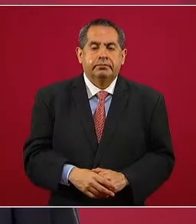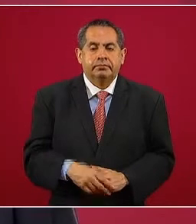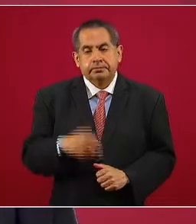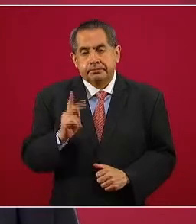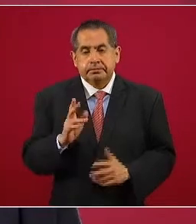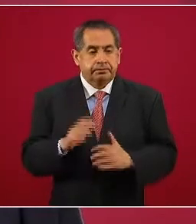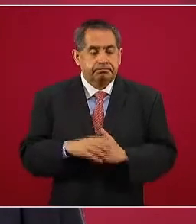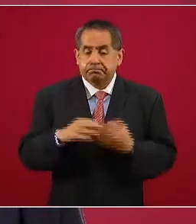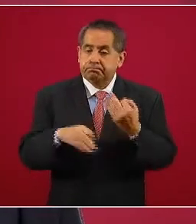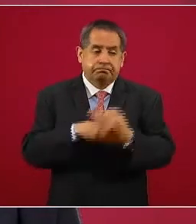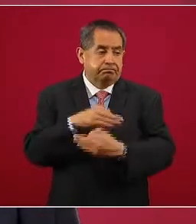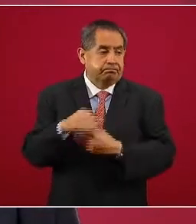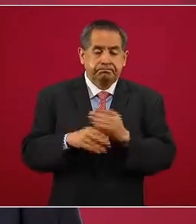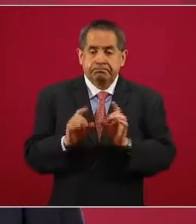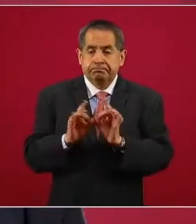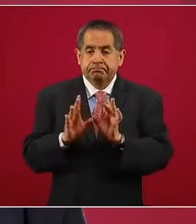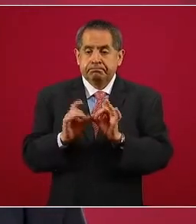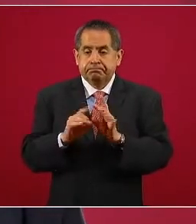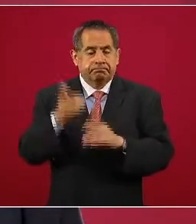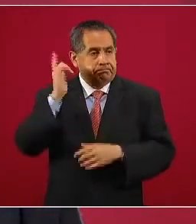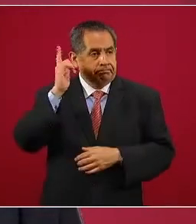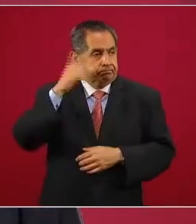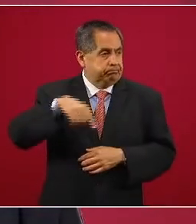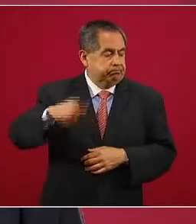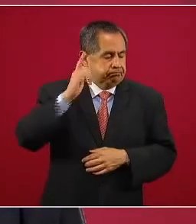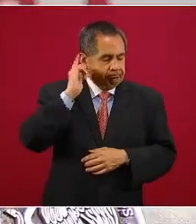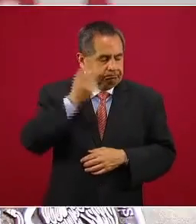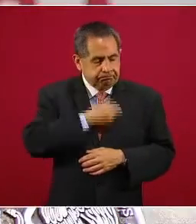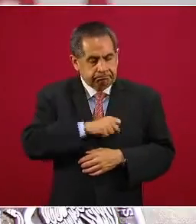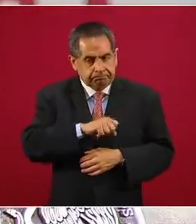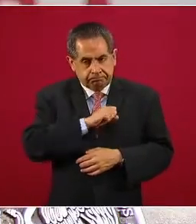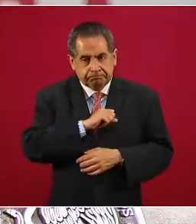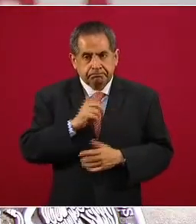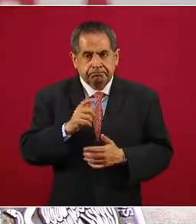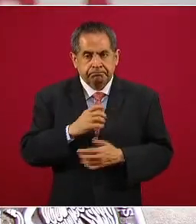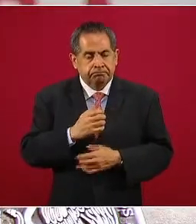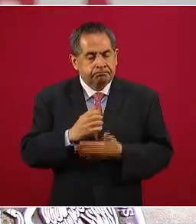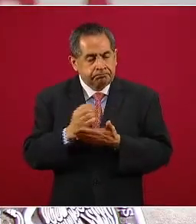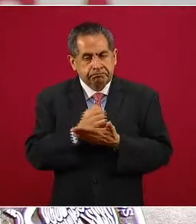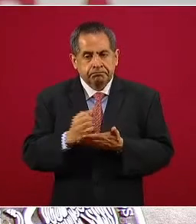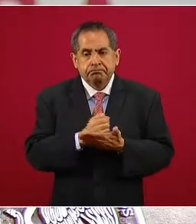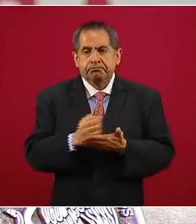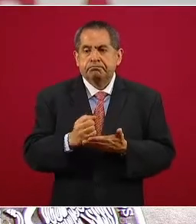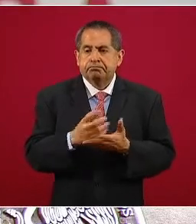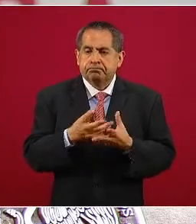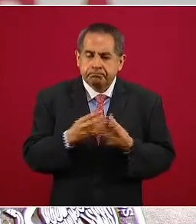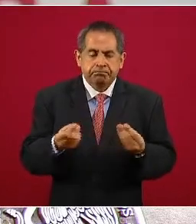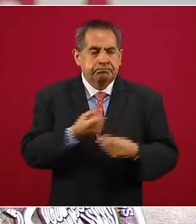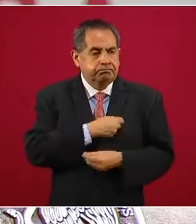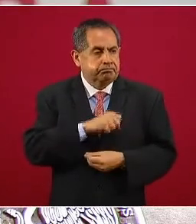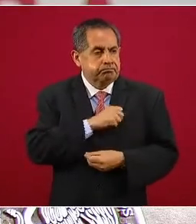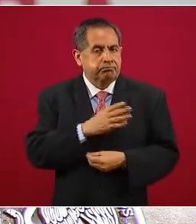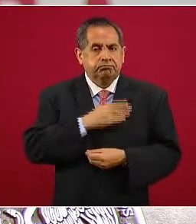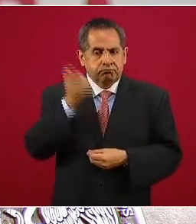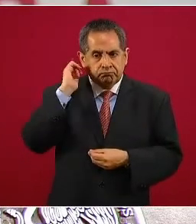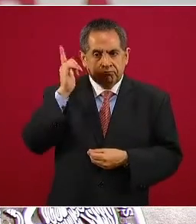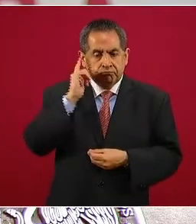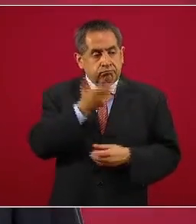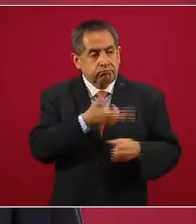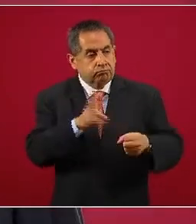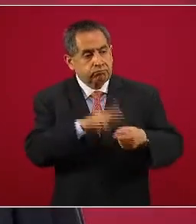Pero pues a todos les deseo la recuperación, los que están hospitalizados, que